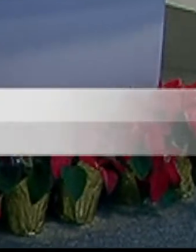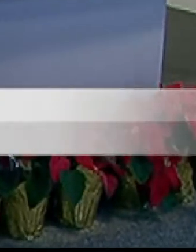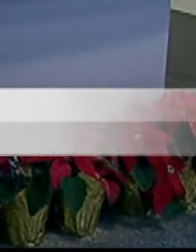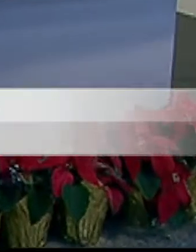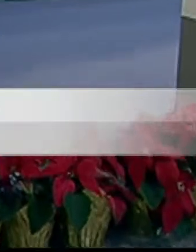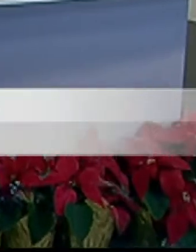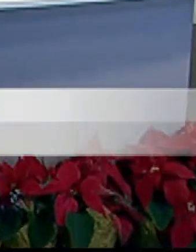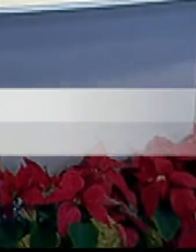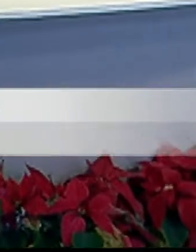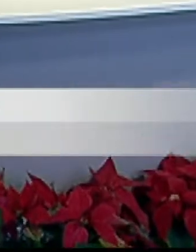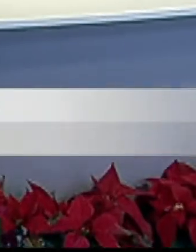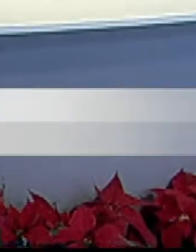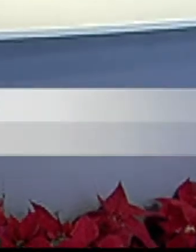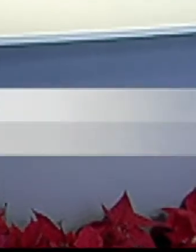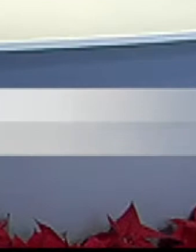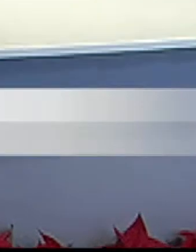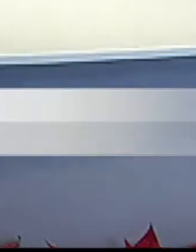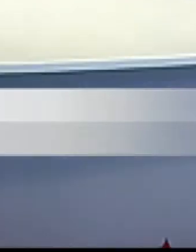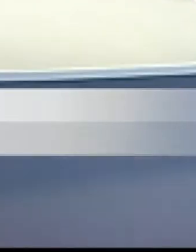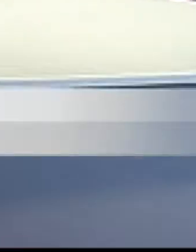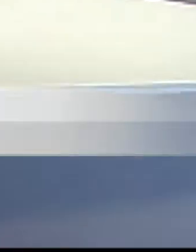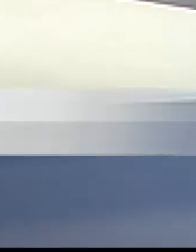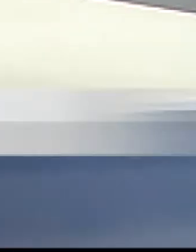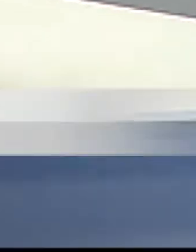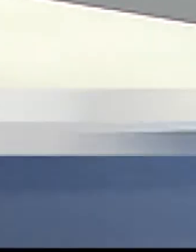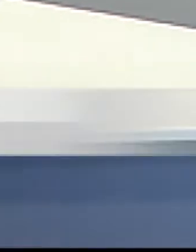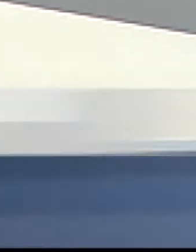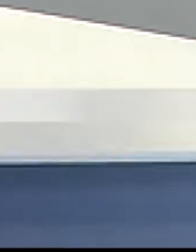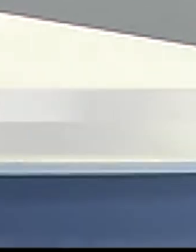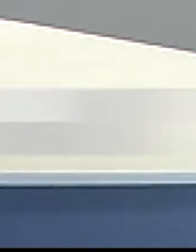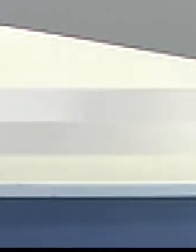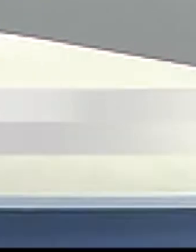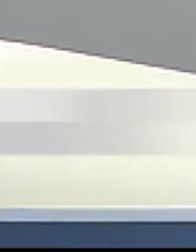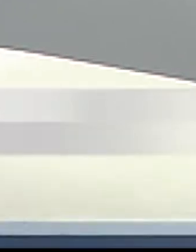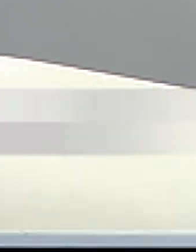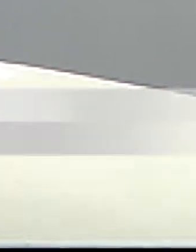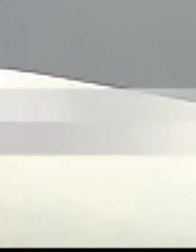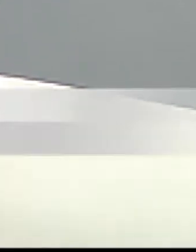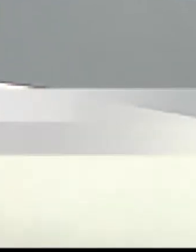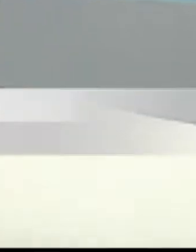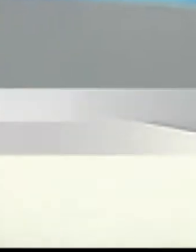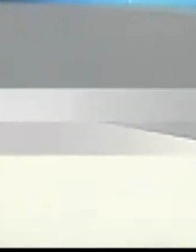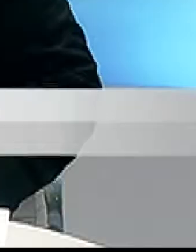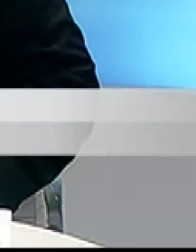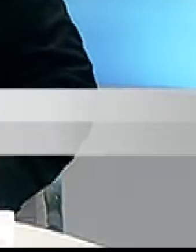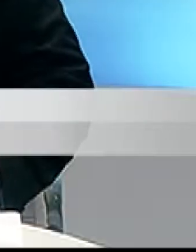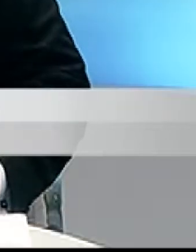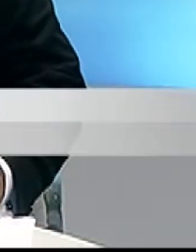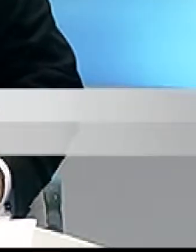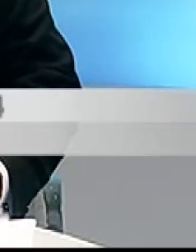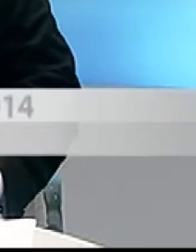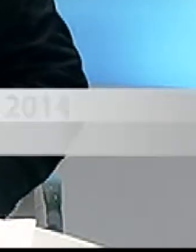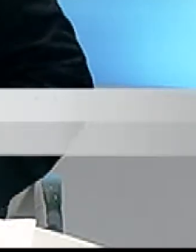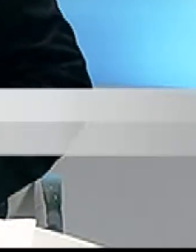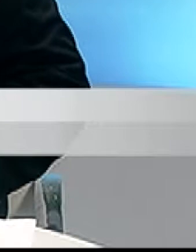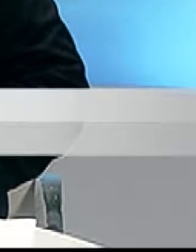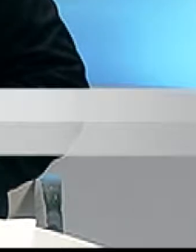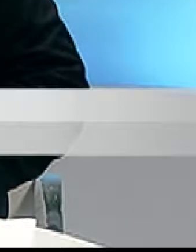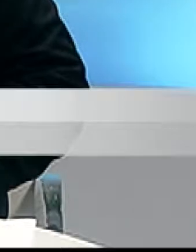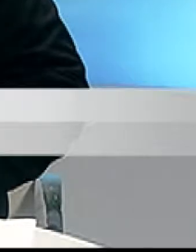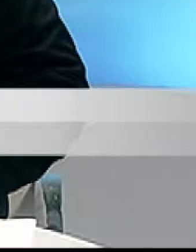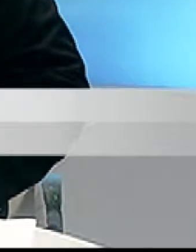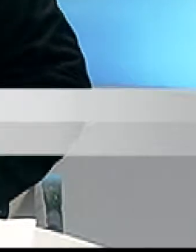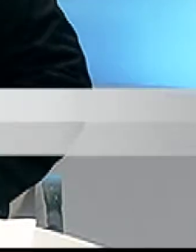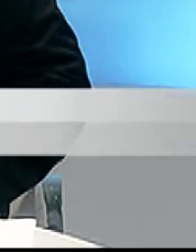Bienvenidos a Noticias 24/7 Informa. De inmediato pasamos a las noticias para esta hora. En momentos en que la tecnología se ha convertido en parte